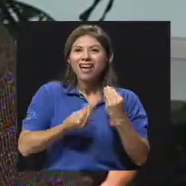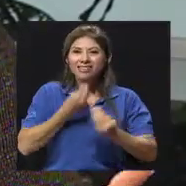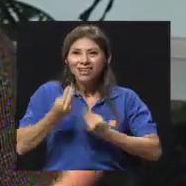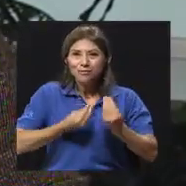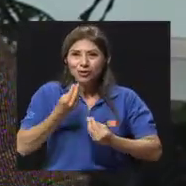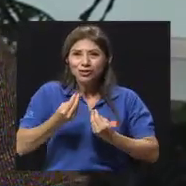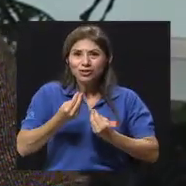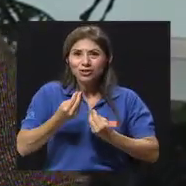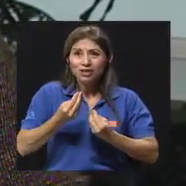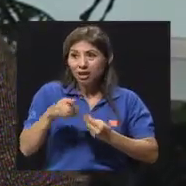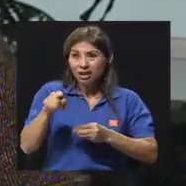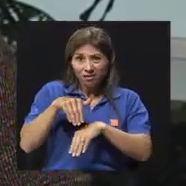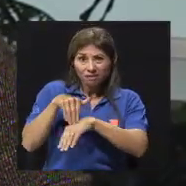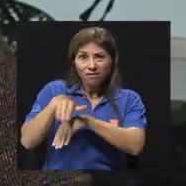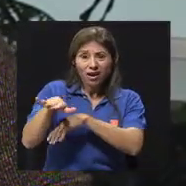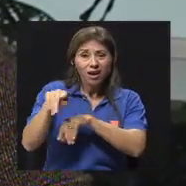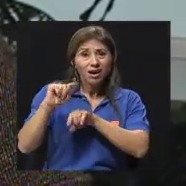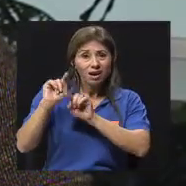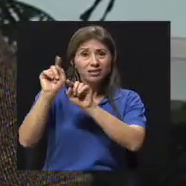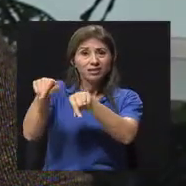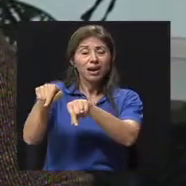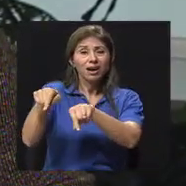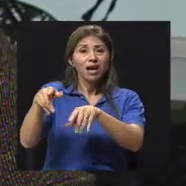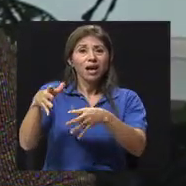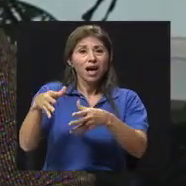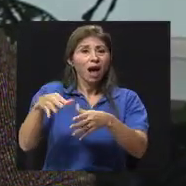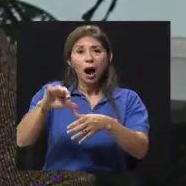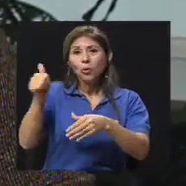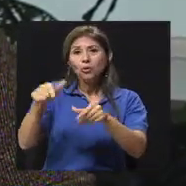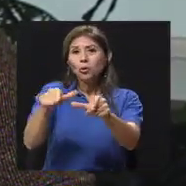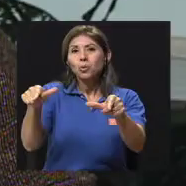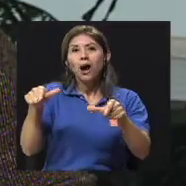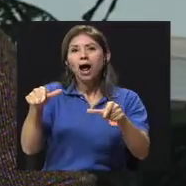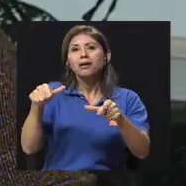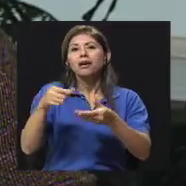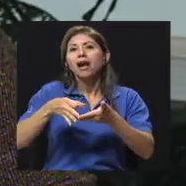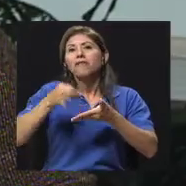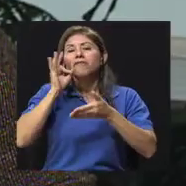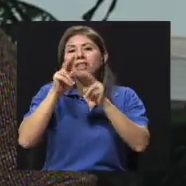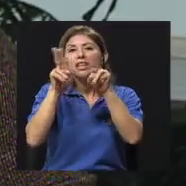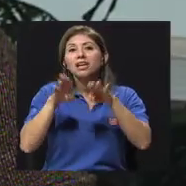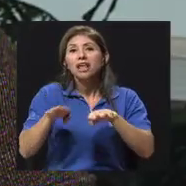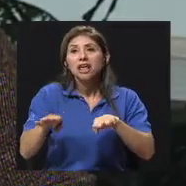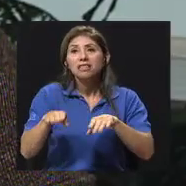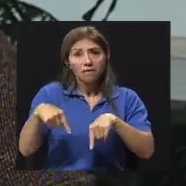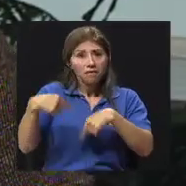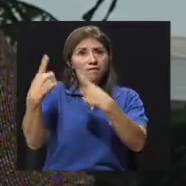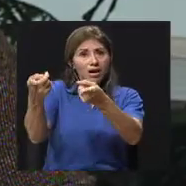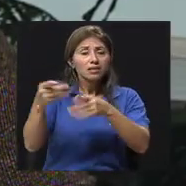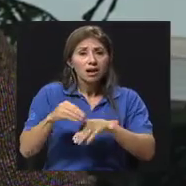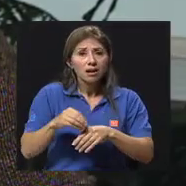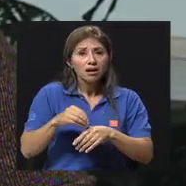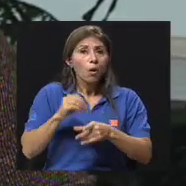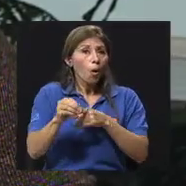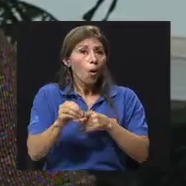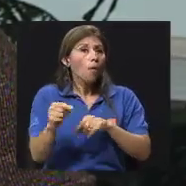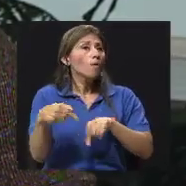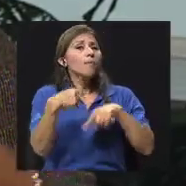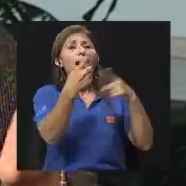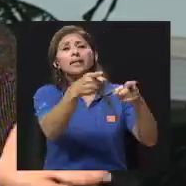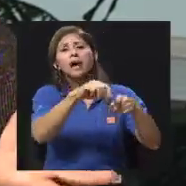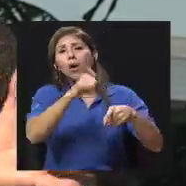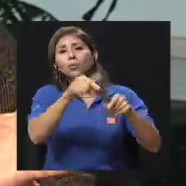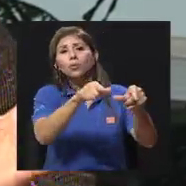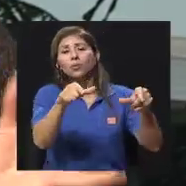qué hacemos? ¿Los mandamos a los cafetines a que ensayen ahí? ¿Los mandamos a los centros comunales para que ensayen ahí?